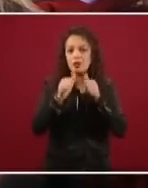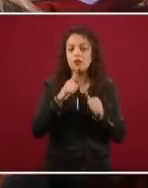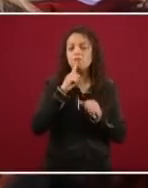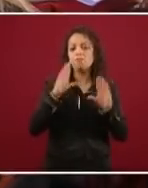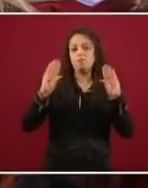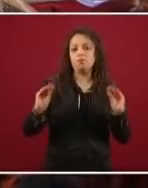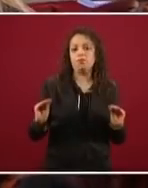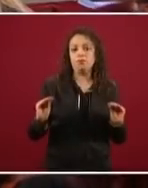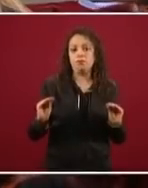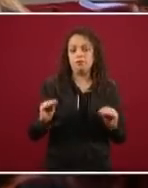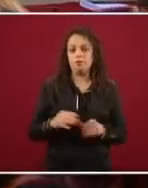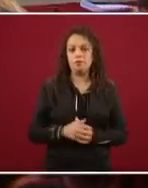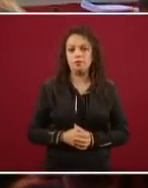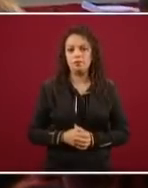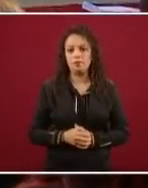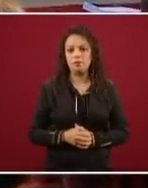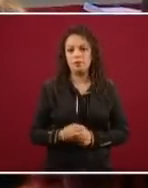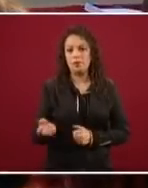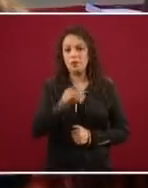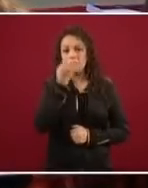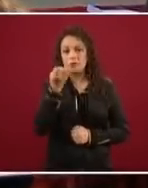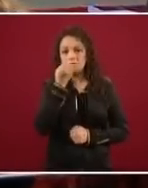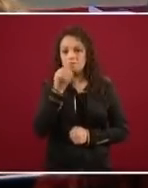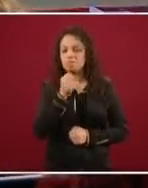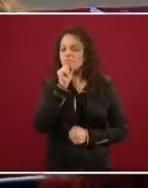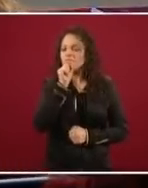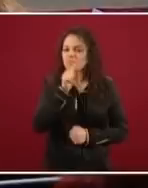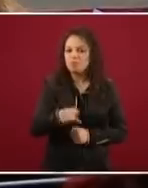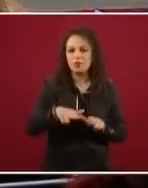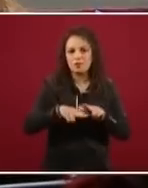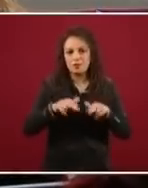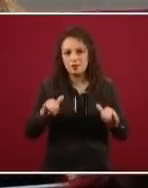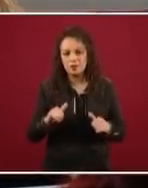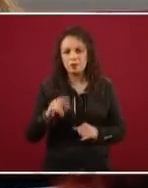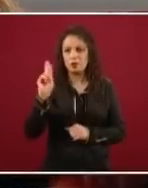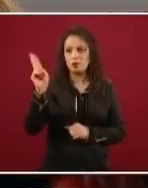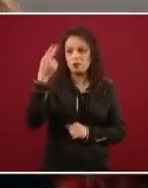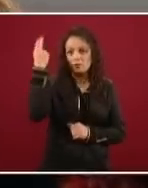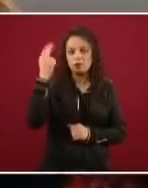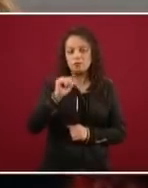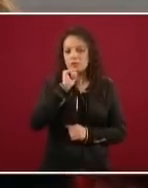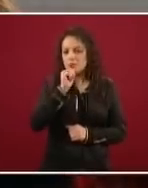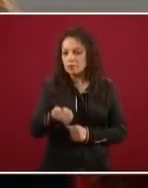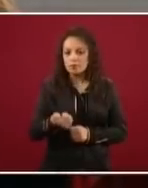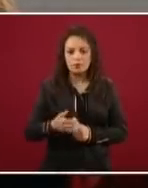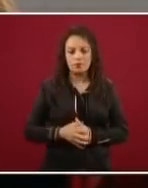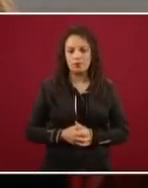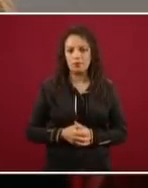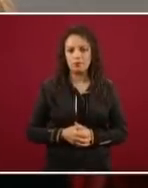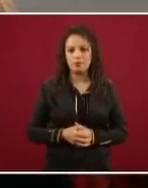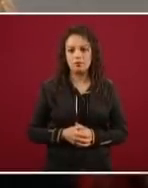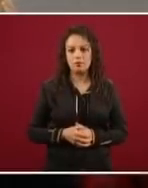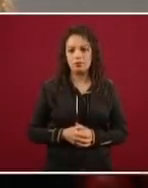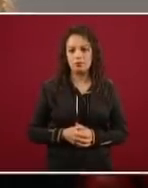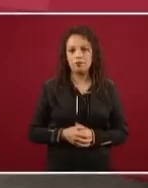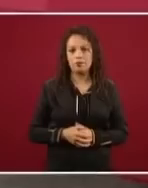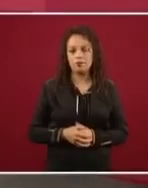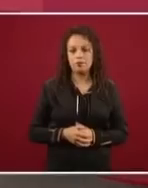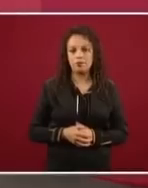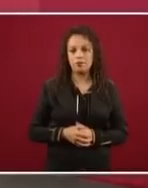las escuelas en él las universidades y en la academia en los últimos